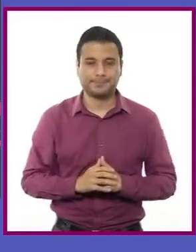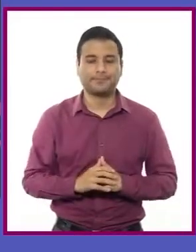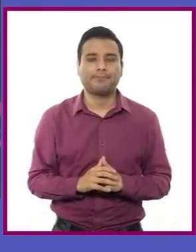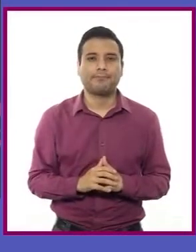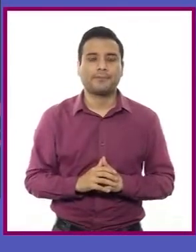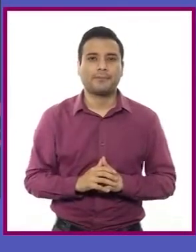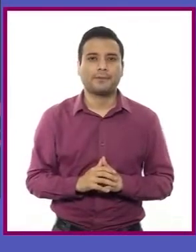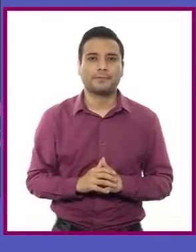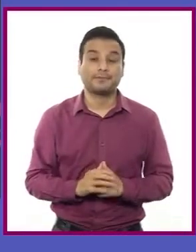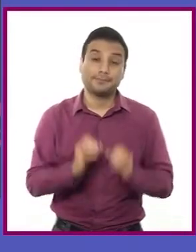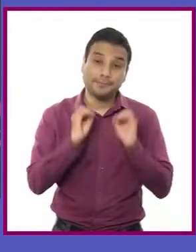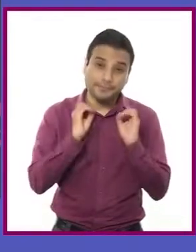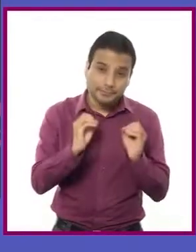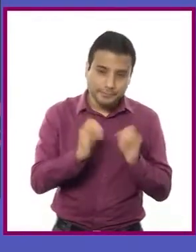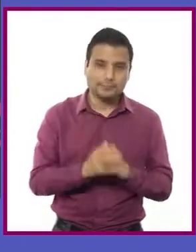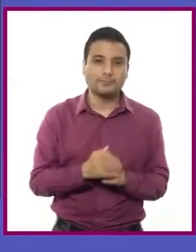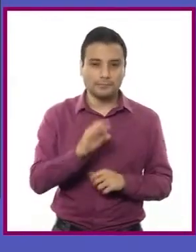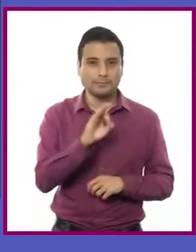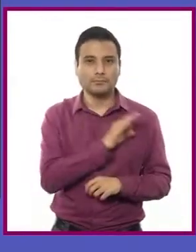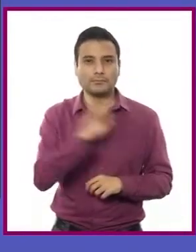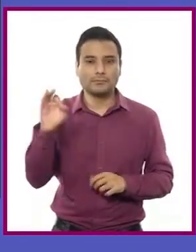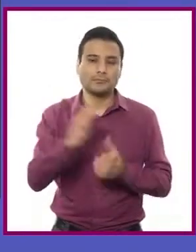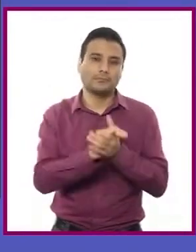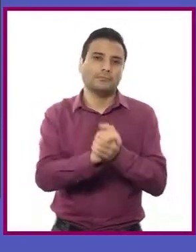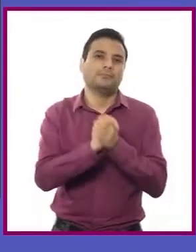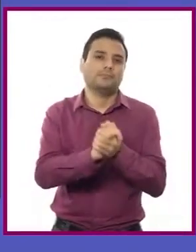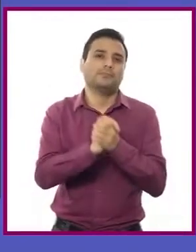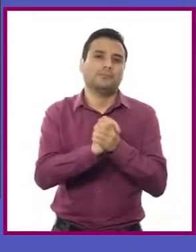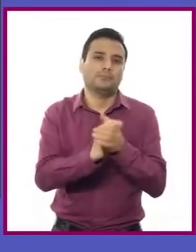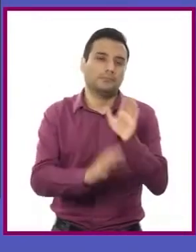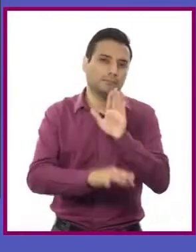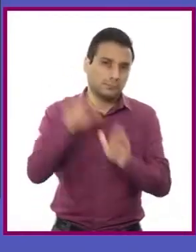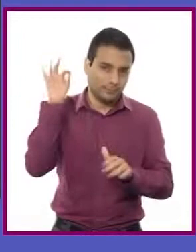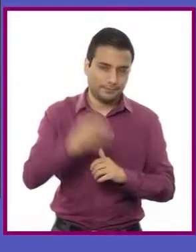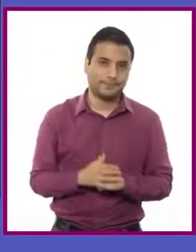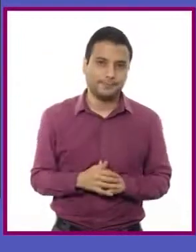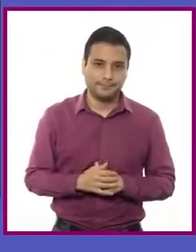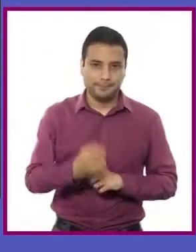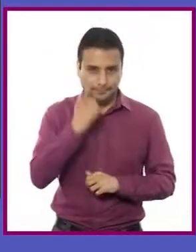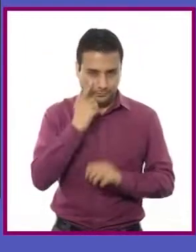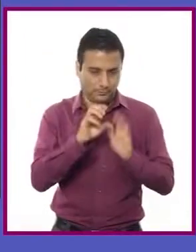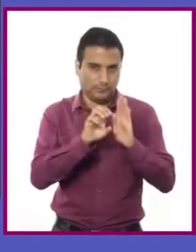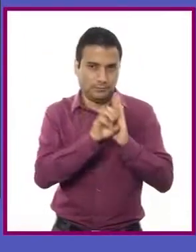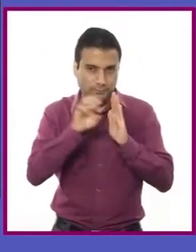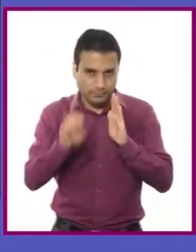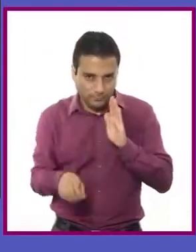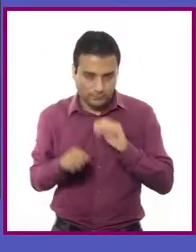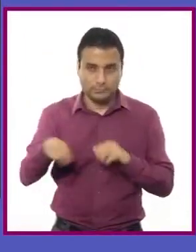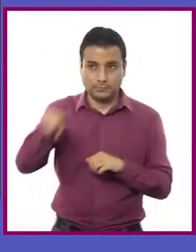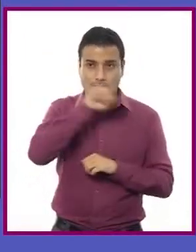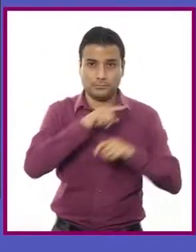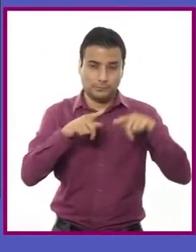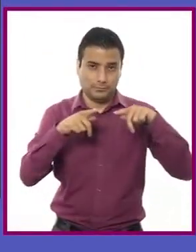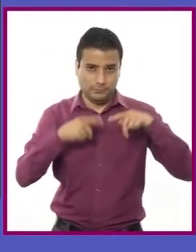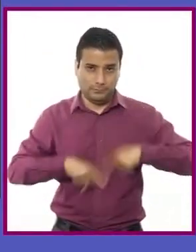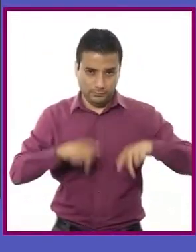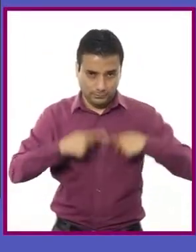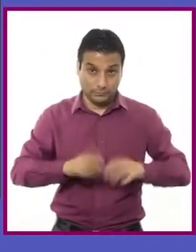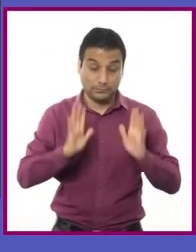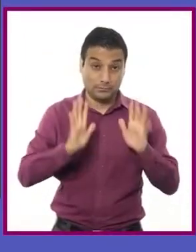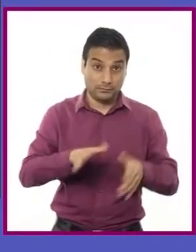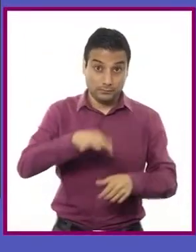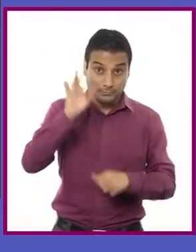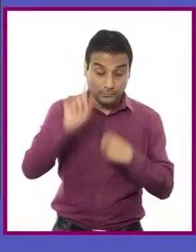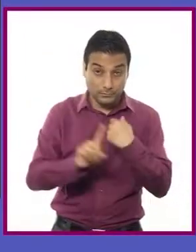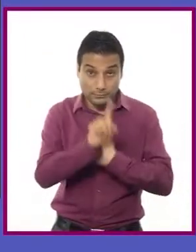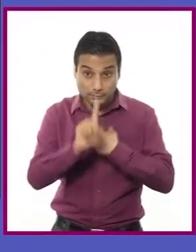y en último caso, el sorteo. En una situación compartida por los miembros de la comunidad, lo que sigue es ponerse de acuerdo